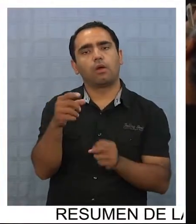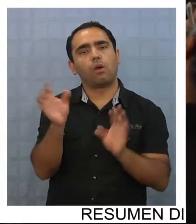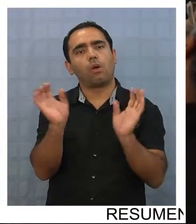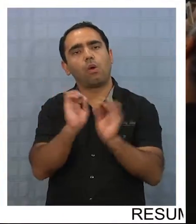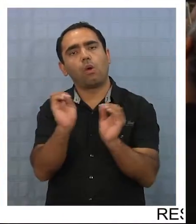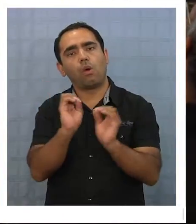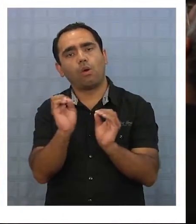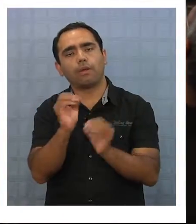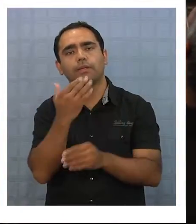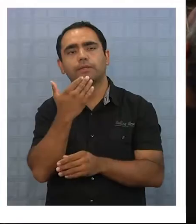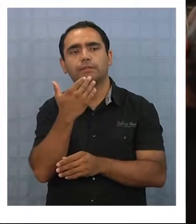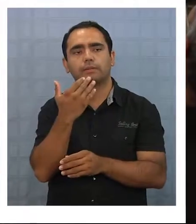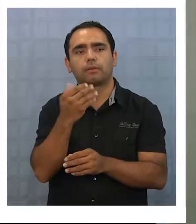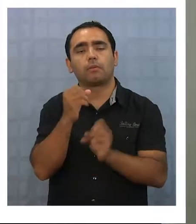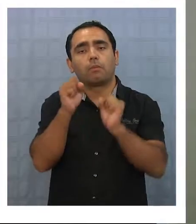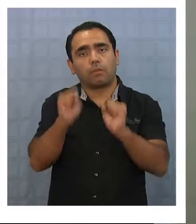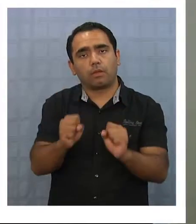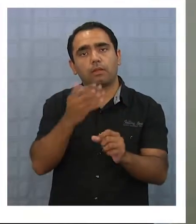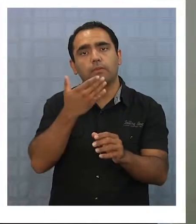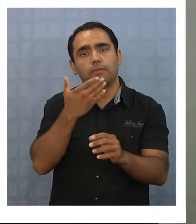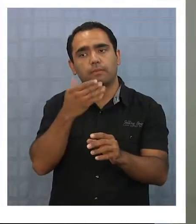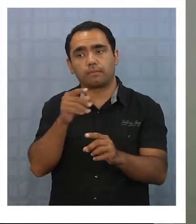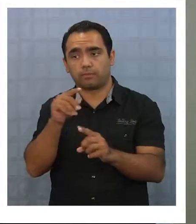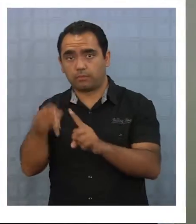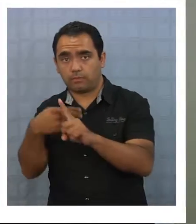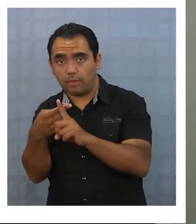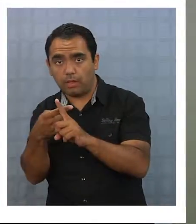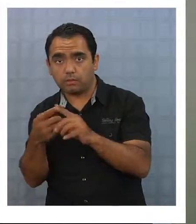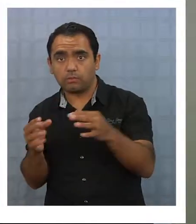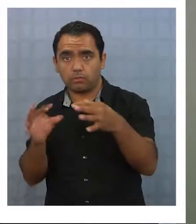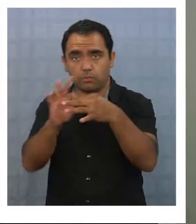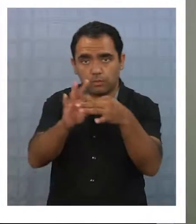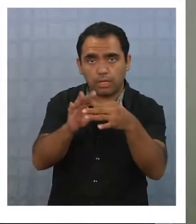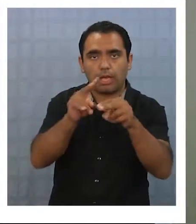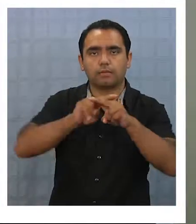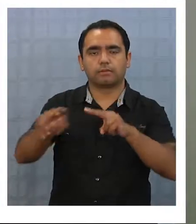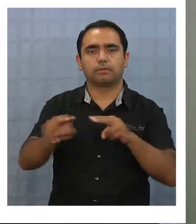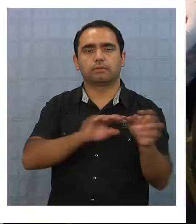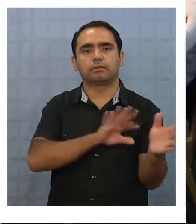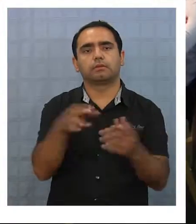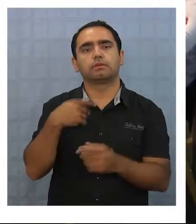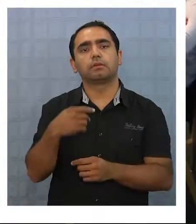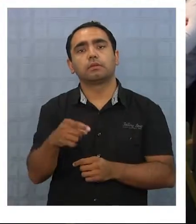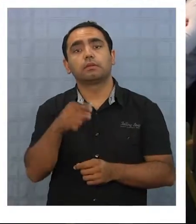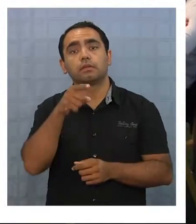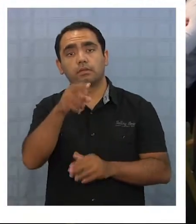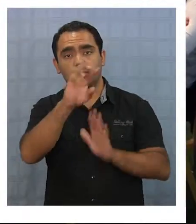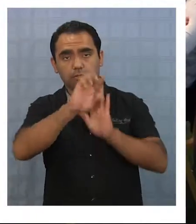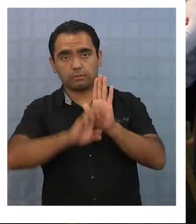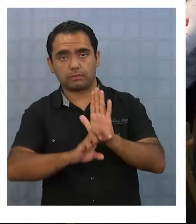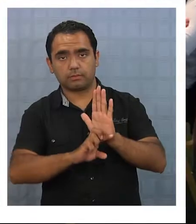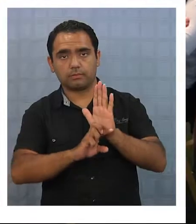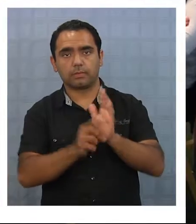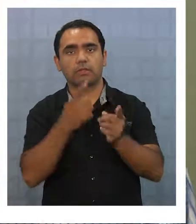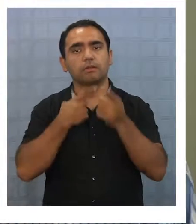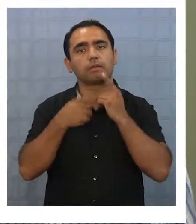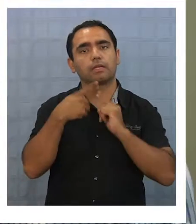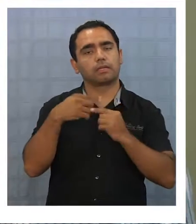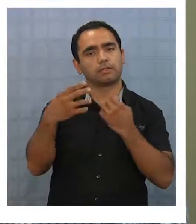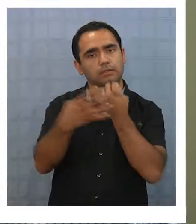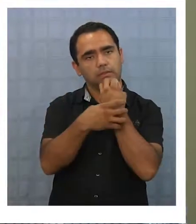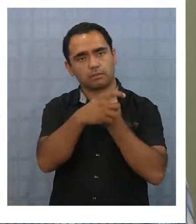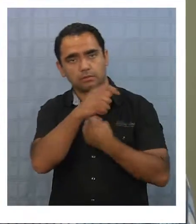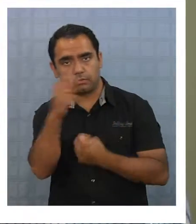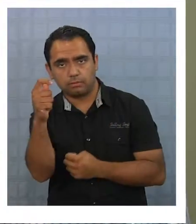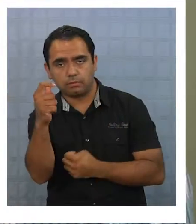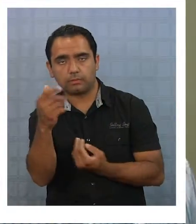Colchane o si existe la posibilidad de sumarse, conectarse a este ramal eléctrico, hacerlo. En referencia a este proyecto de alto